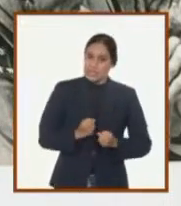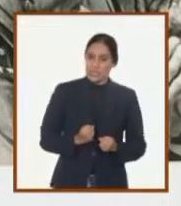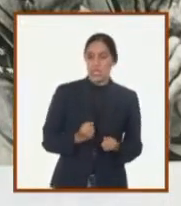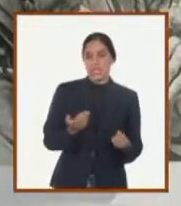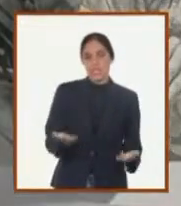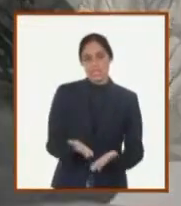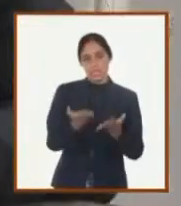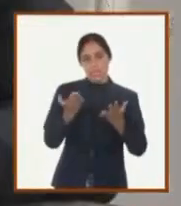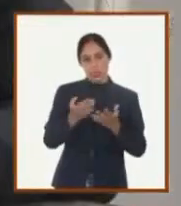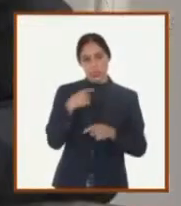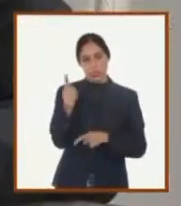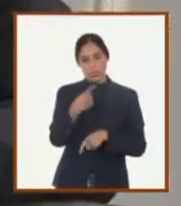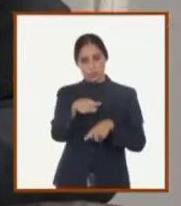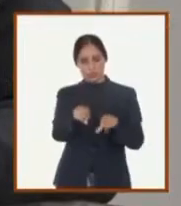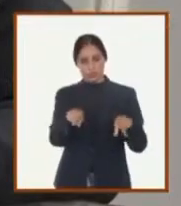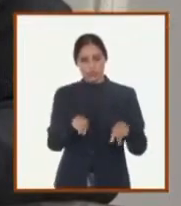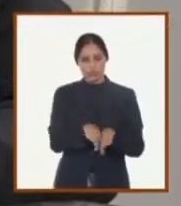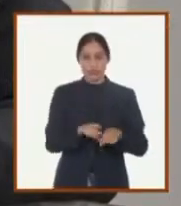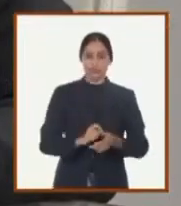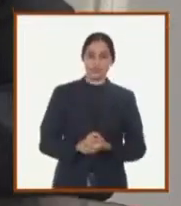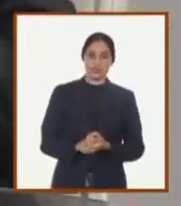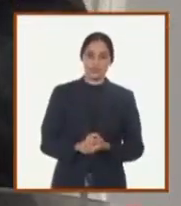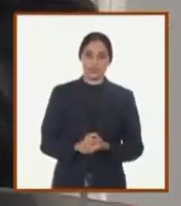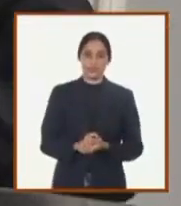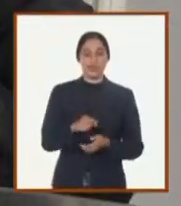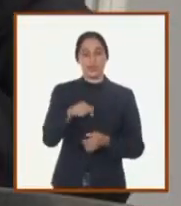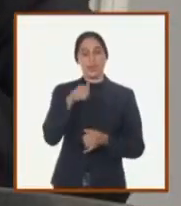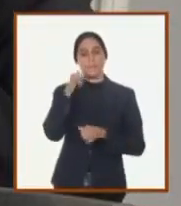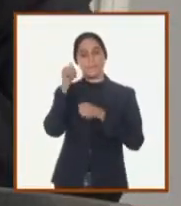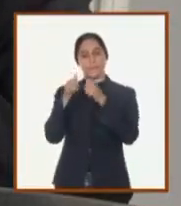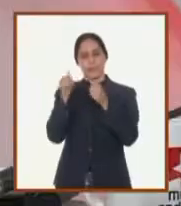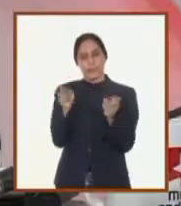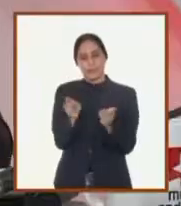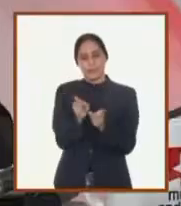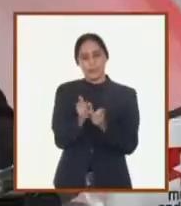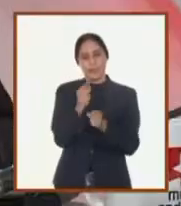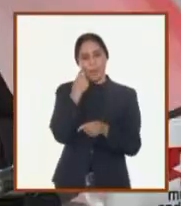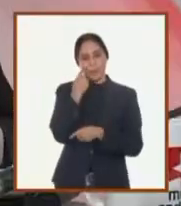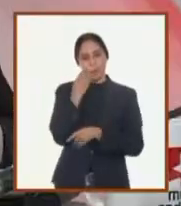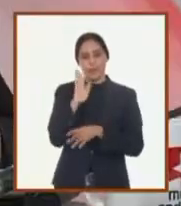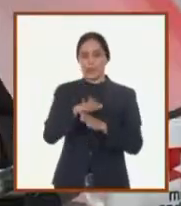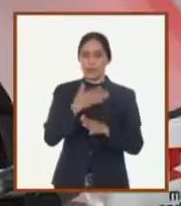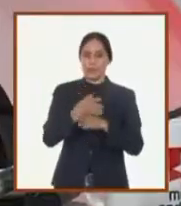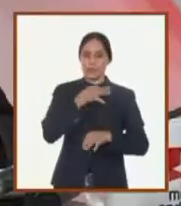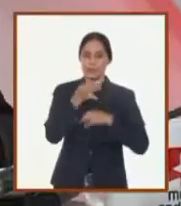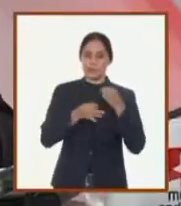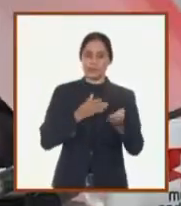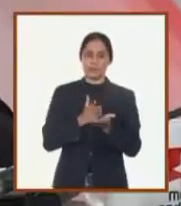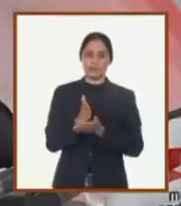nuestra oficina vemos ese Mater despés